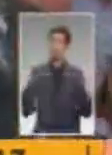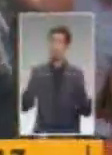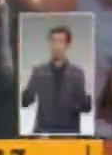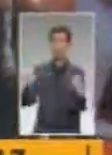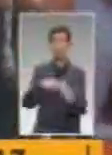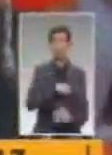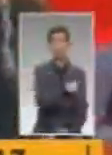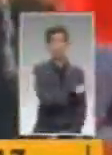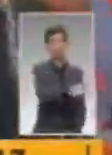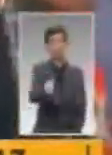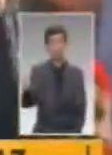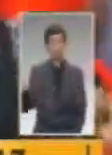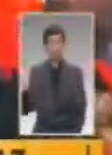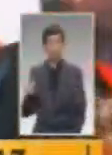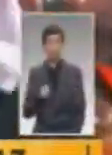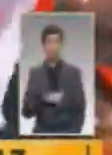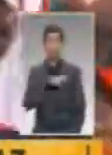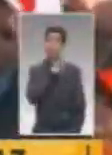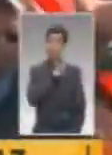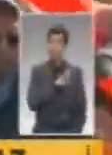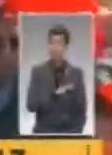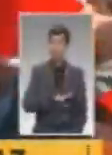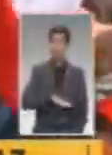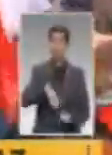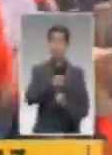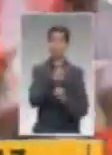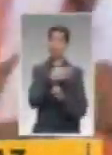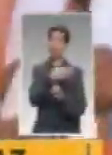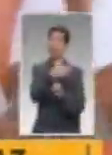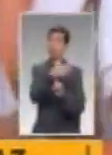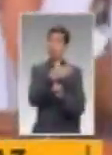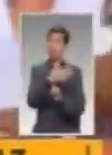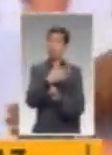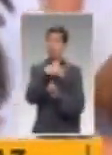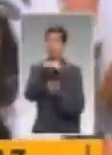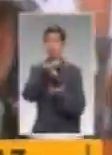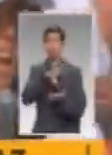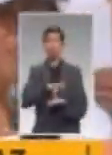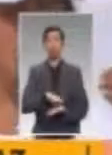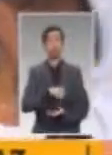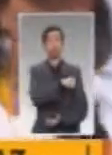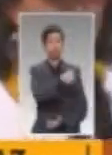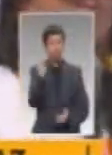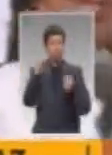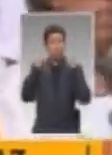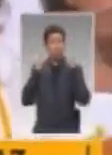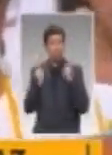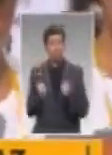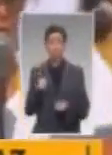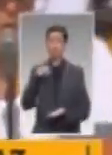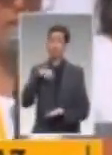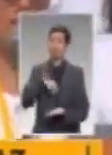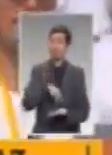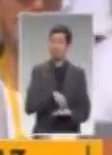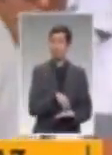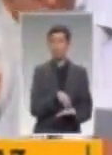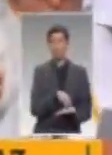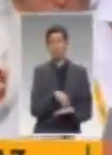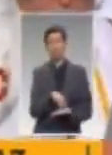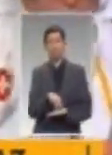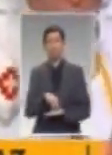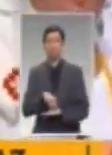los momentos. ¿Qué se puede esperar de estos distintos instantes por los que va pasando esta ceremonia? Bueno, como toda